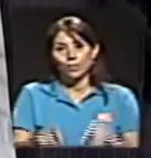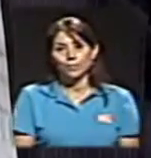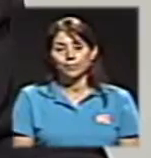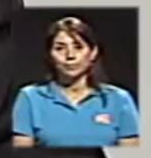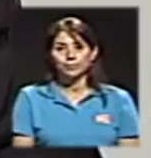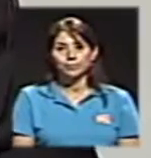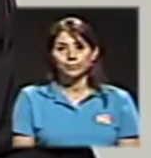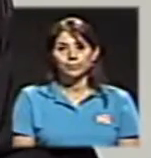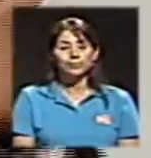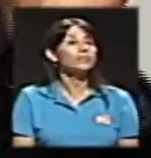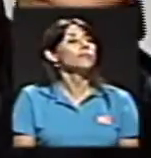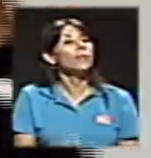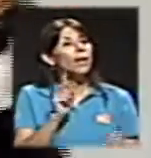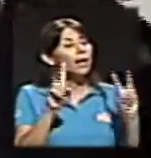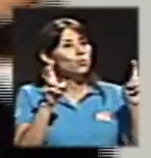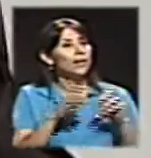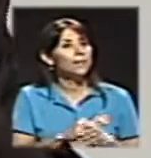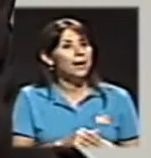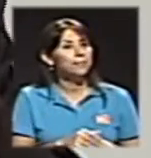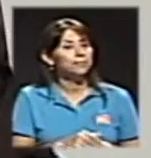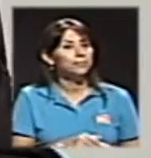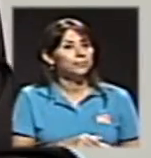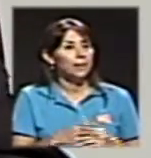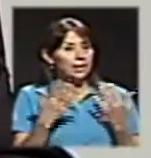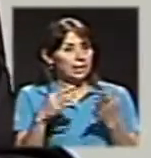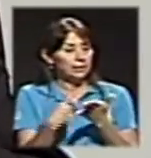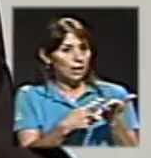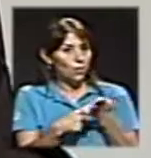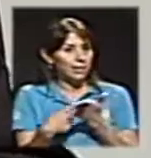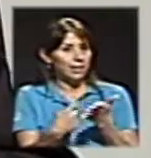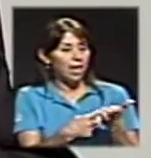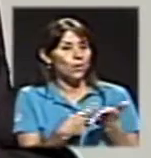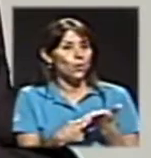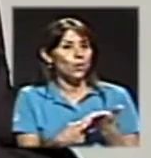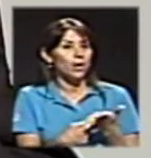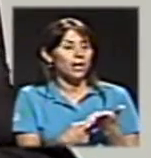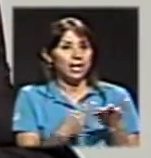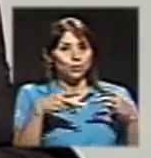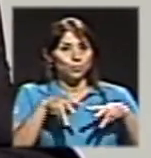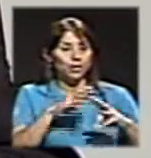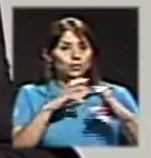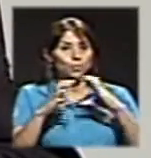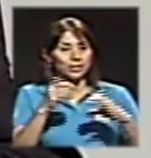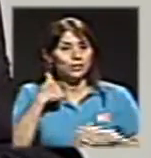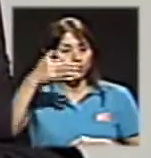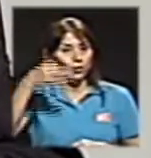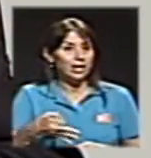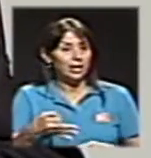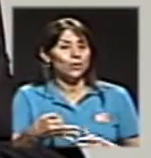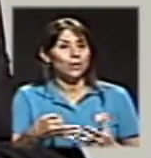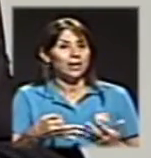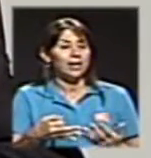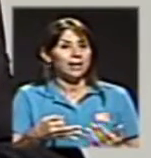Hay un tema, don Javier, que se ha comentado en los medios, y yo creo que ha habido algunas